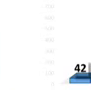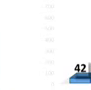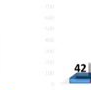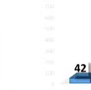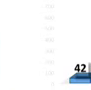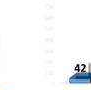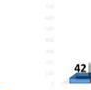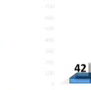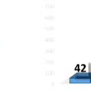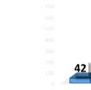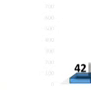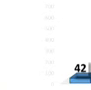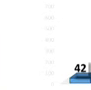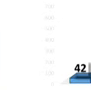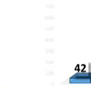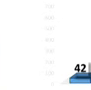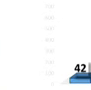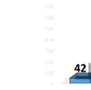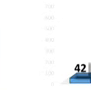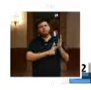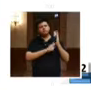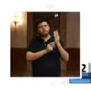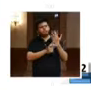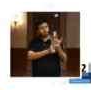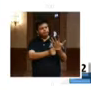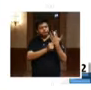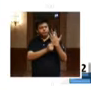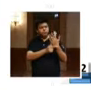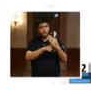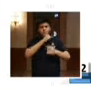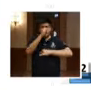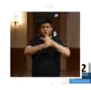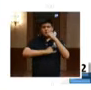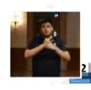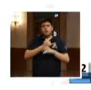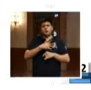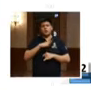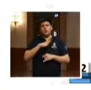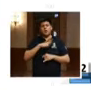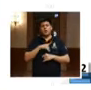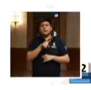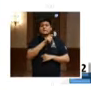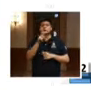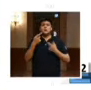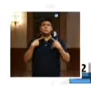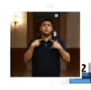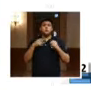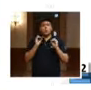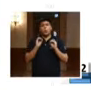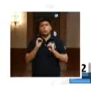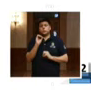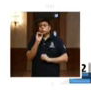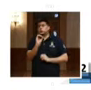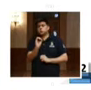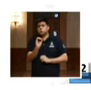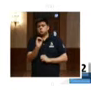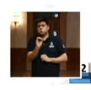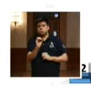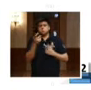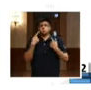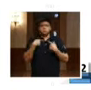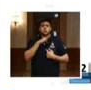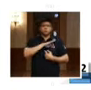compatibles con lo que dice la literatura a nivel mundial, con sin defunciones o con muy pocas defunciones. No así el